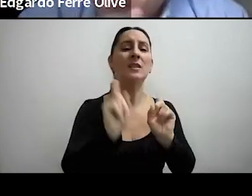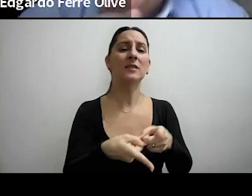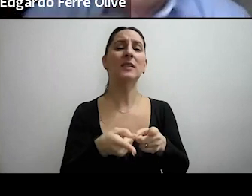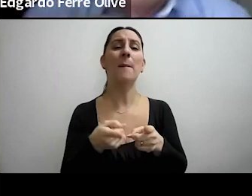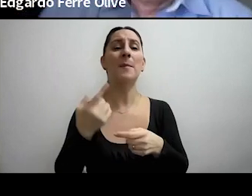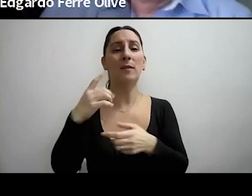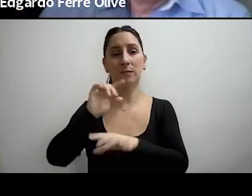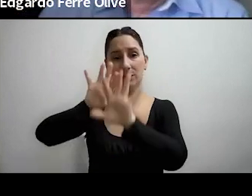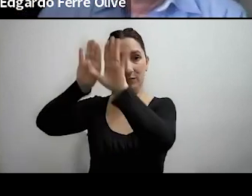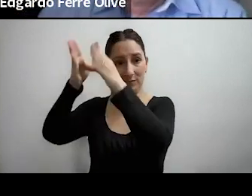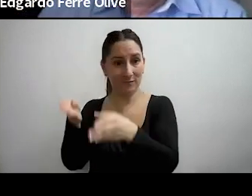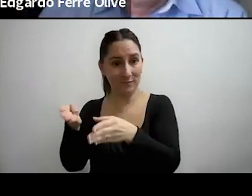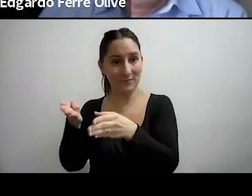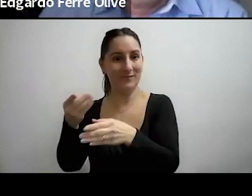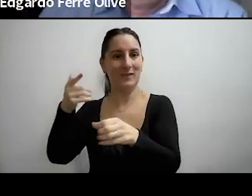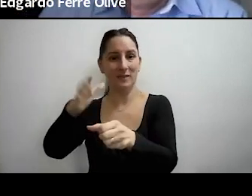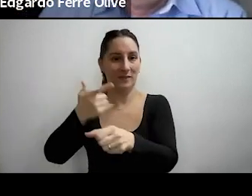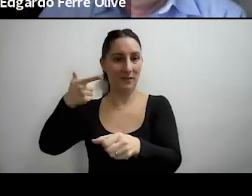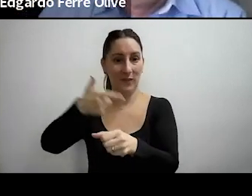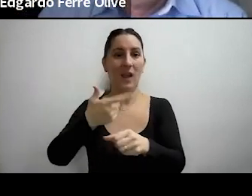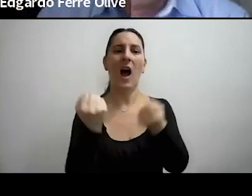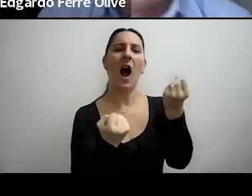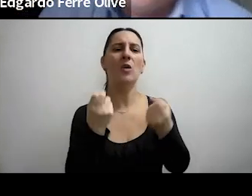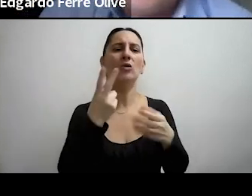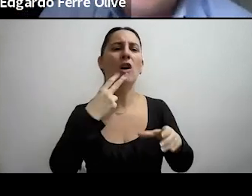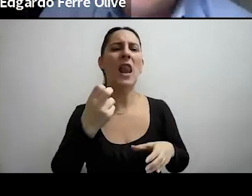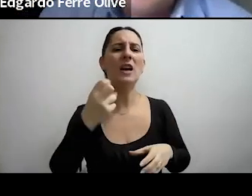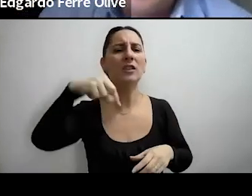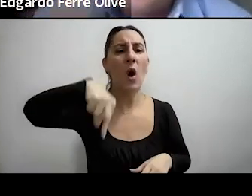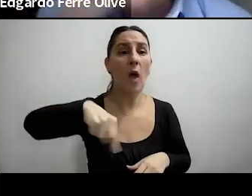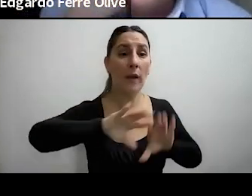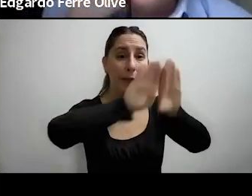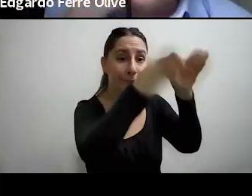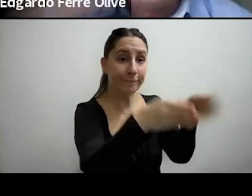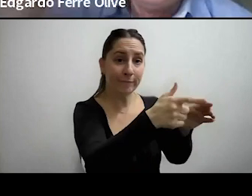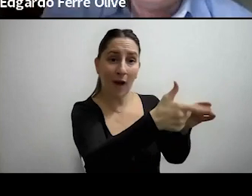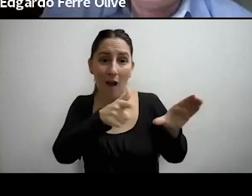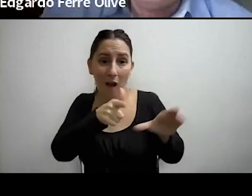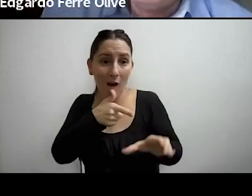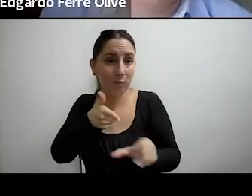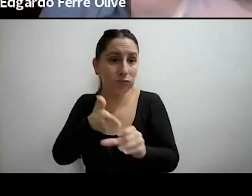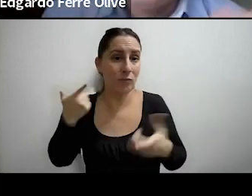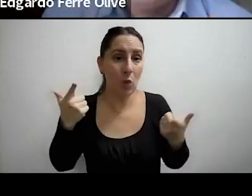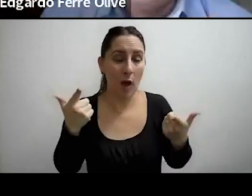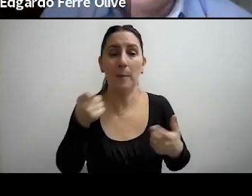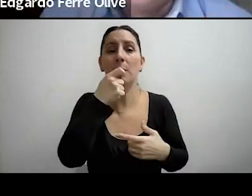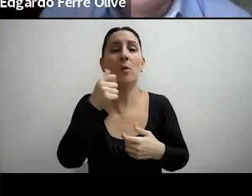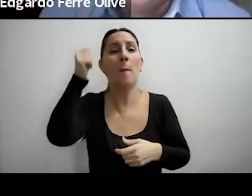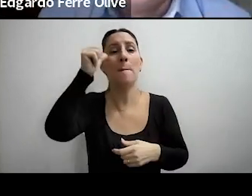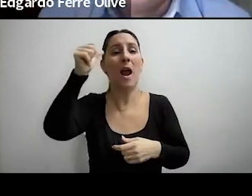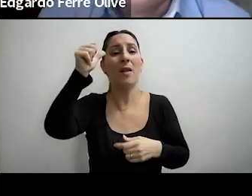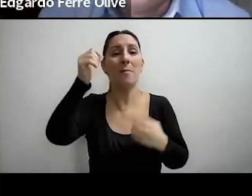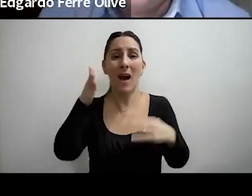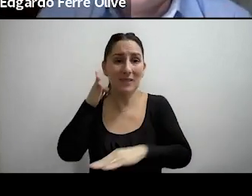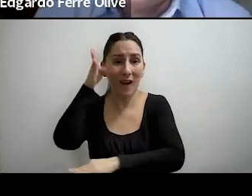surtidor. Con los autos eléctricos, ¿qué problema hay ahora? No hay surtidores. Y no solo no hay surtidores, yo quiero ir a Mar del Plata, con un auto eléctrico no llego a